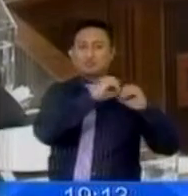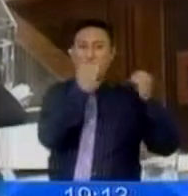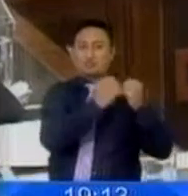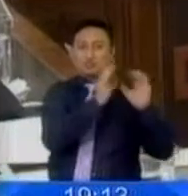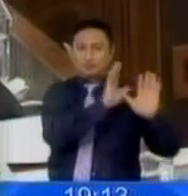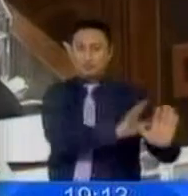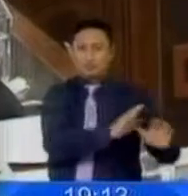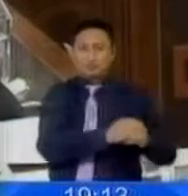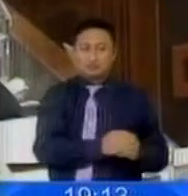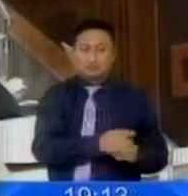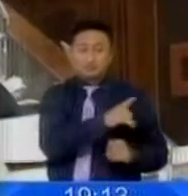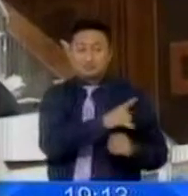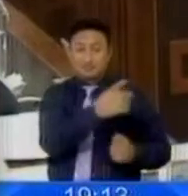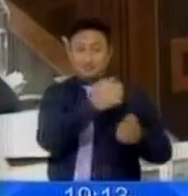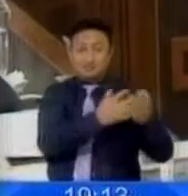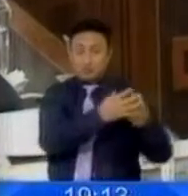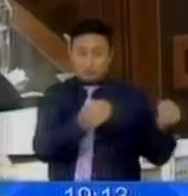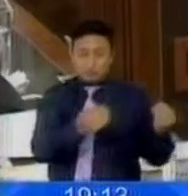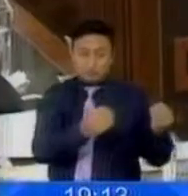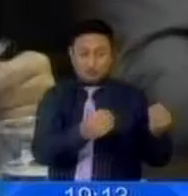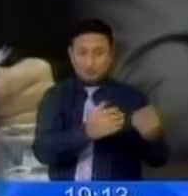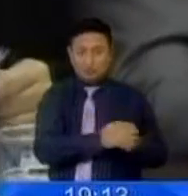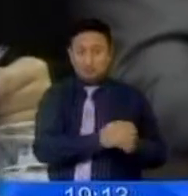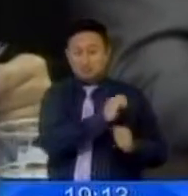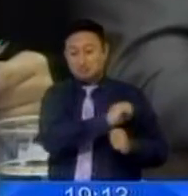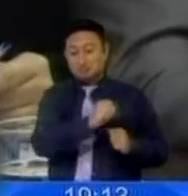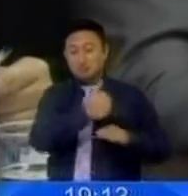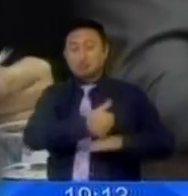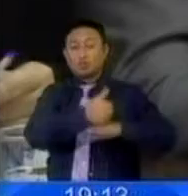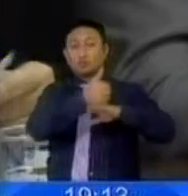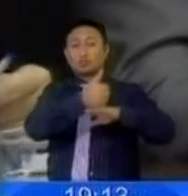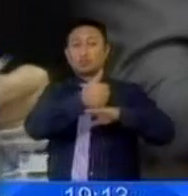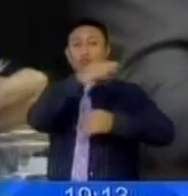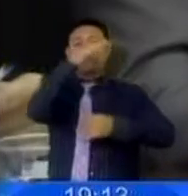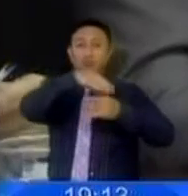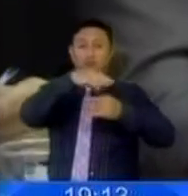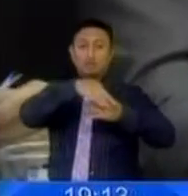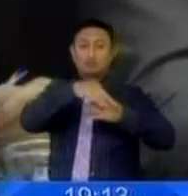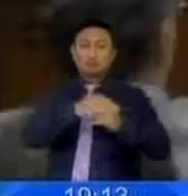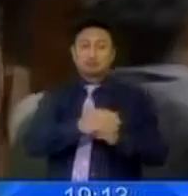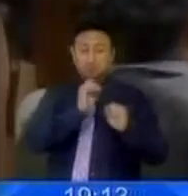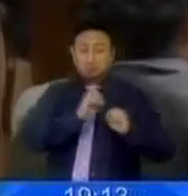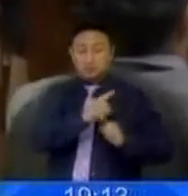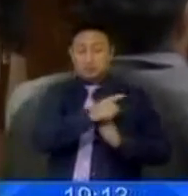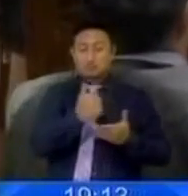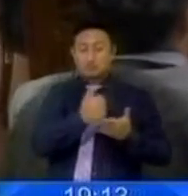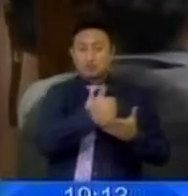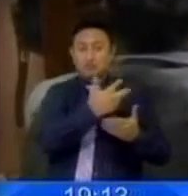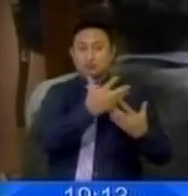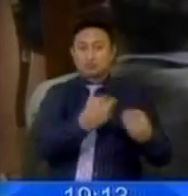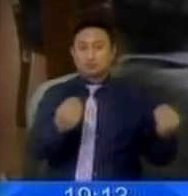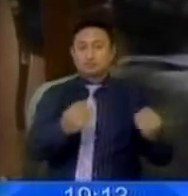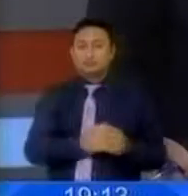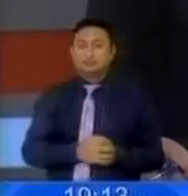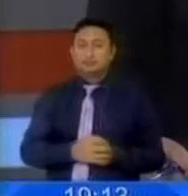partido, que de no ser resuelto, podrían acudir al Tribunal Contencioso Electoral. En Quito informó Adriana Rojas.